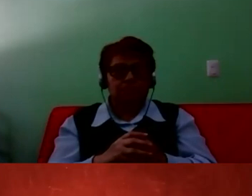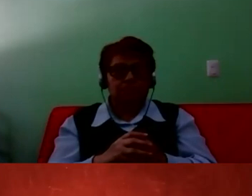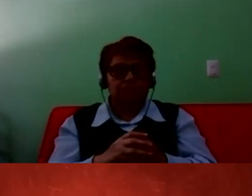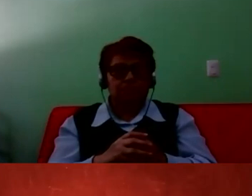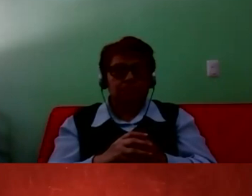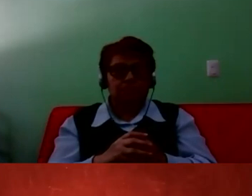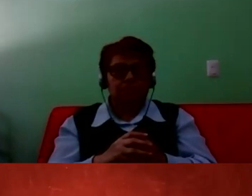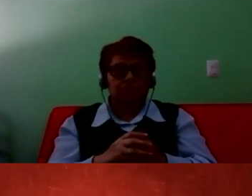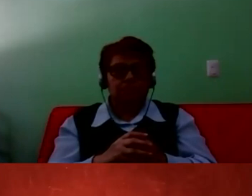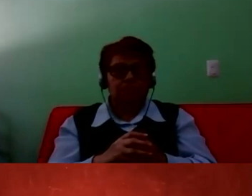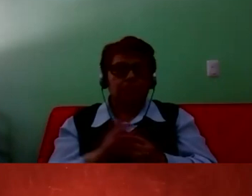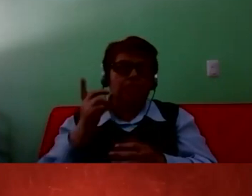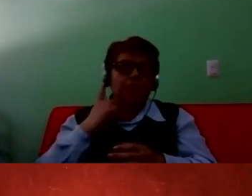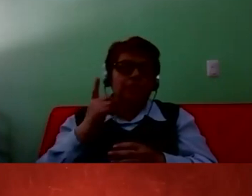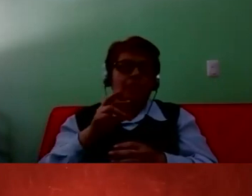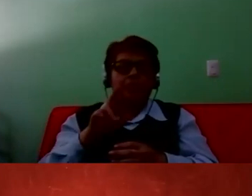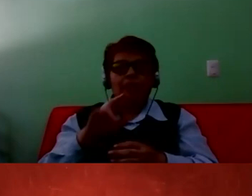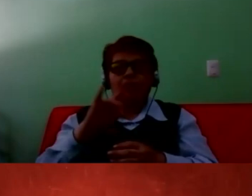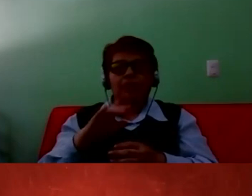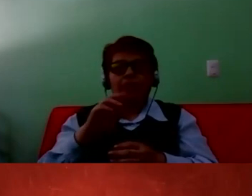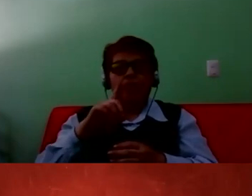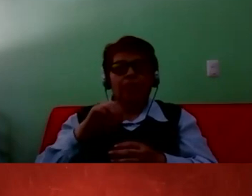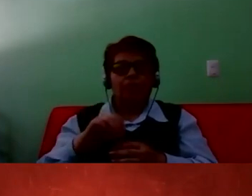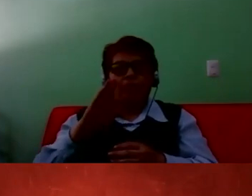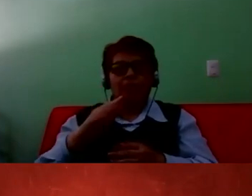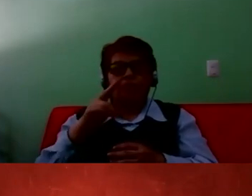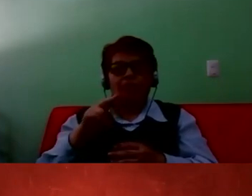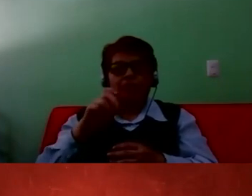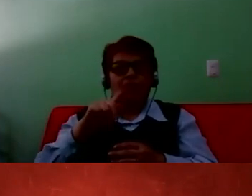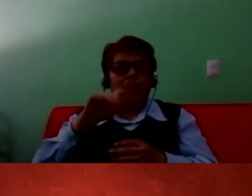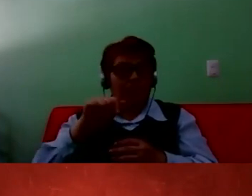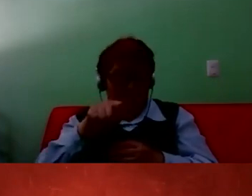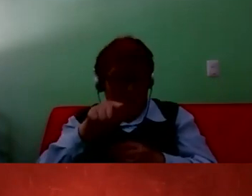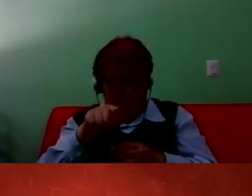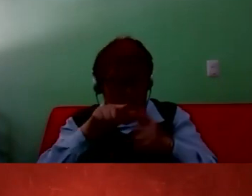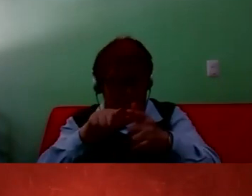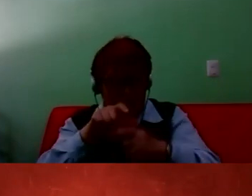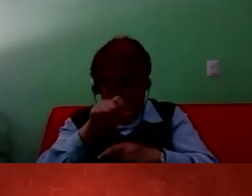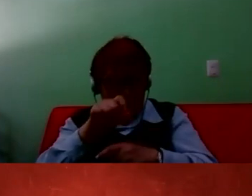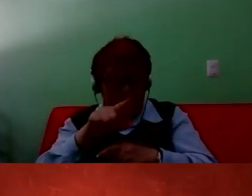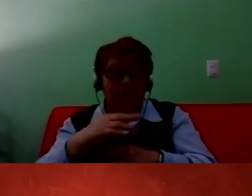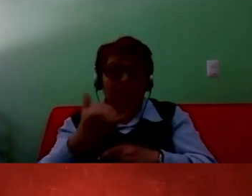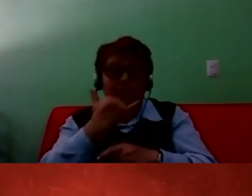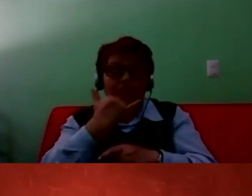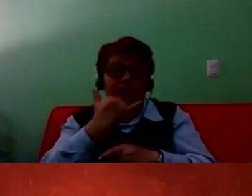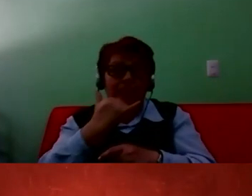Diputado Ricardo Fuentes, ¿se encuentra ahí? Si no, para darle continuidad. Perdón, sí.